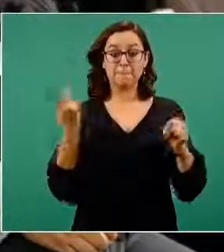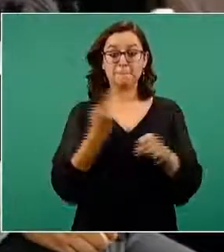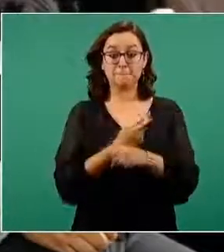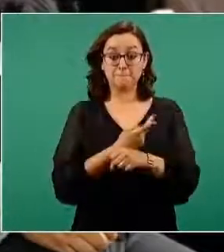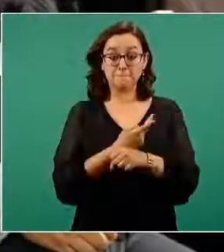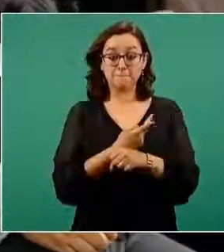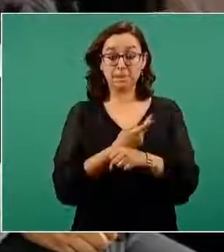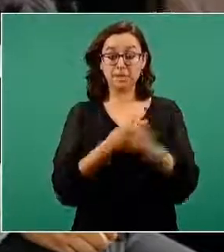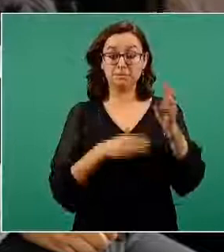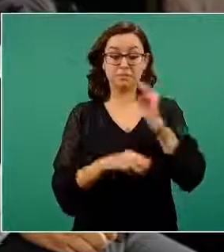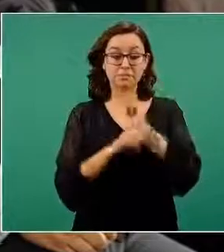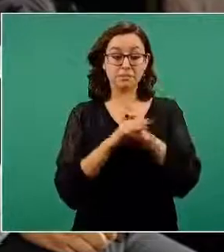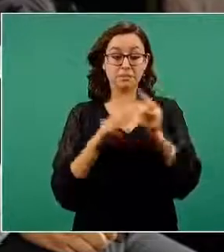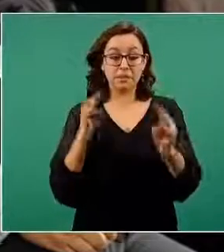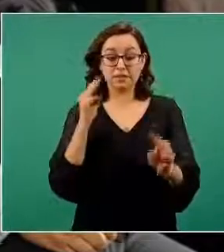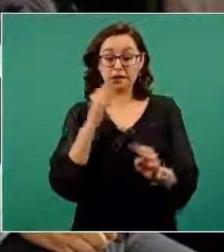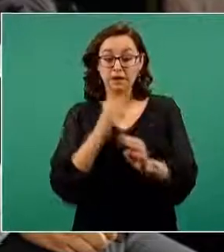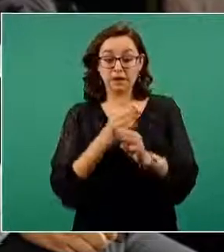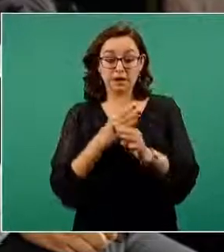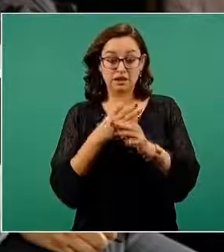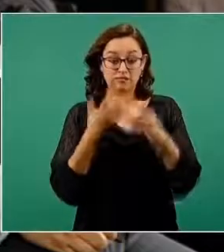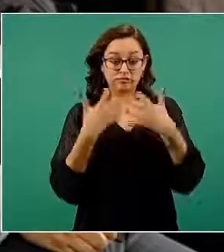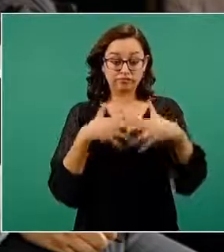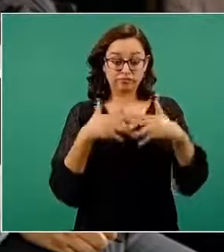la fabricación de vacunas.